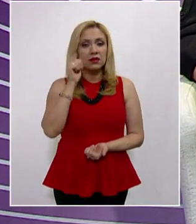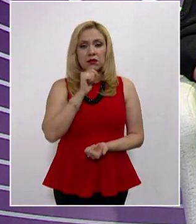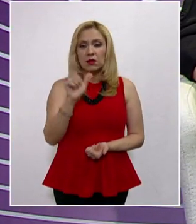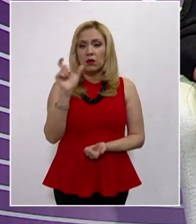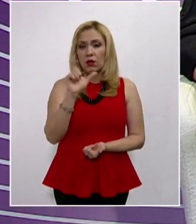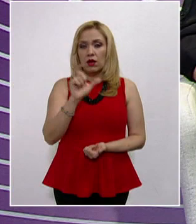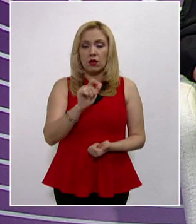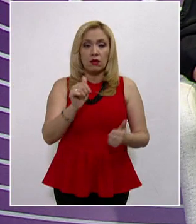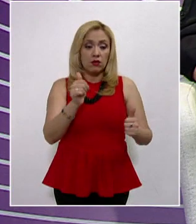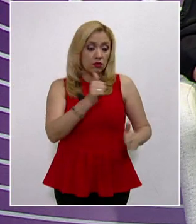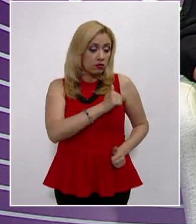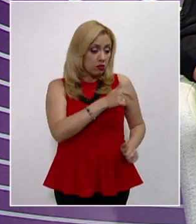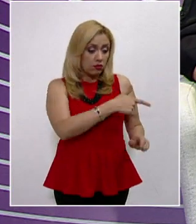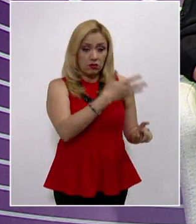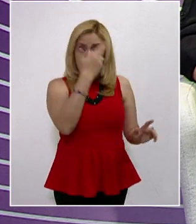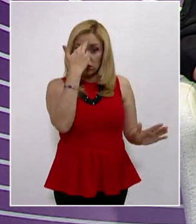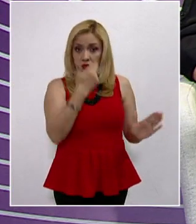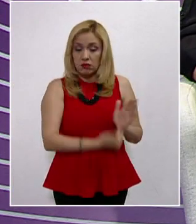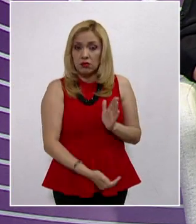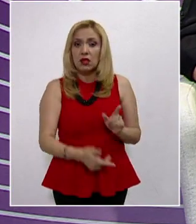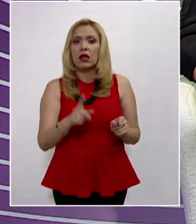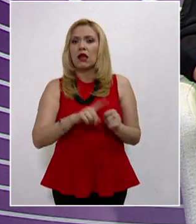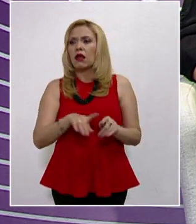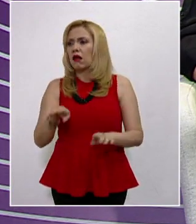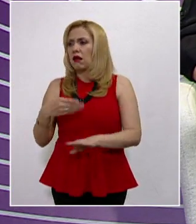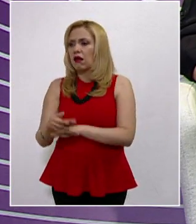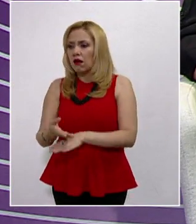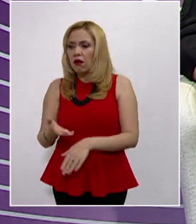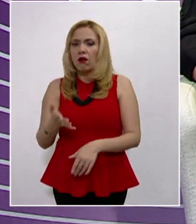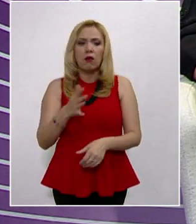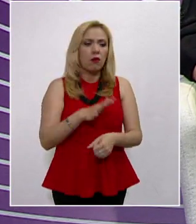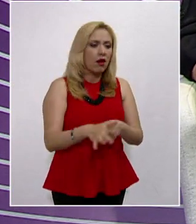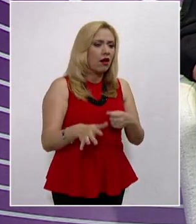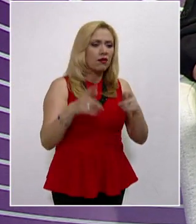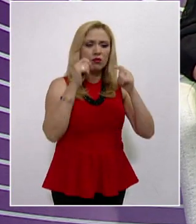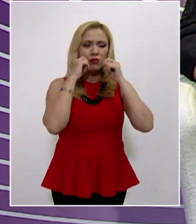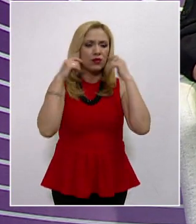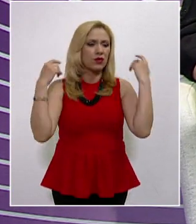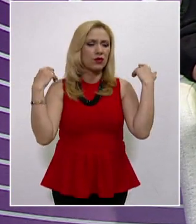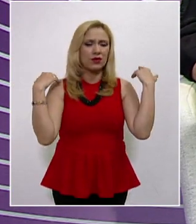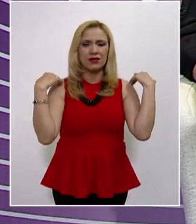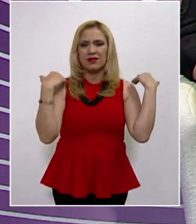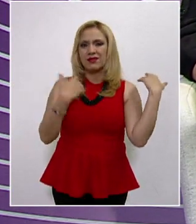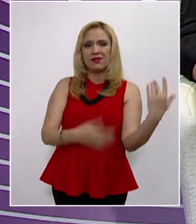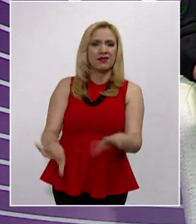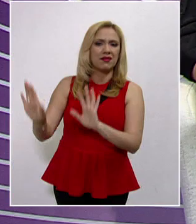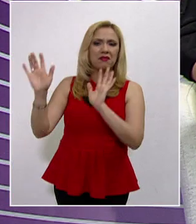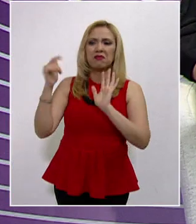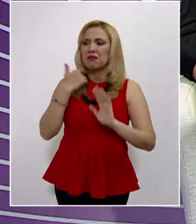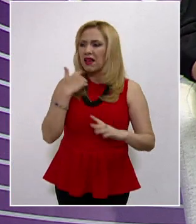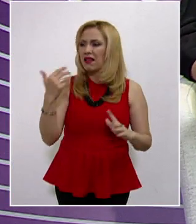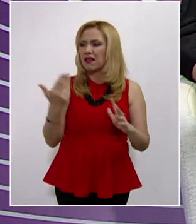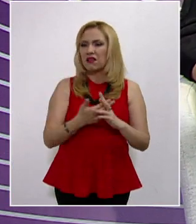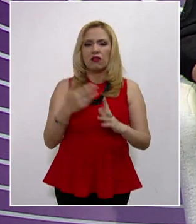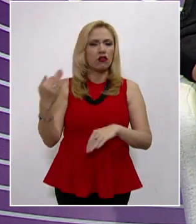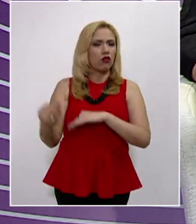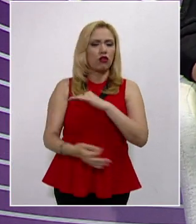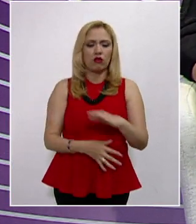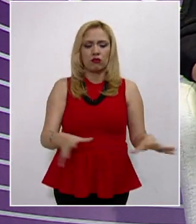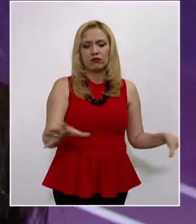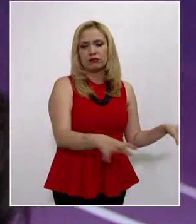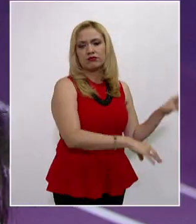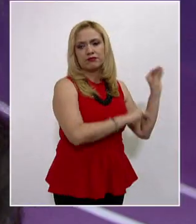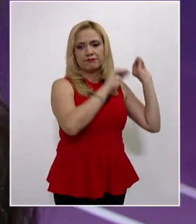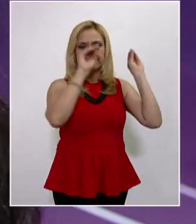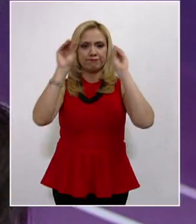involucrado un militar, con independencia de quiénes fueran las víctimas, con independencia de otros detalles como homicidios, lugar, todo fuero absolutamente militar. todo se